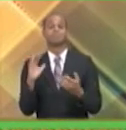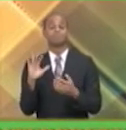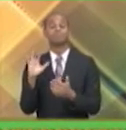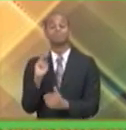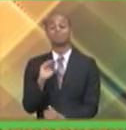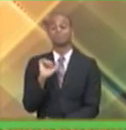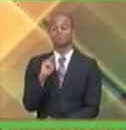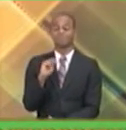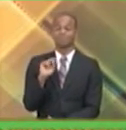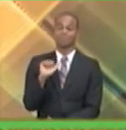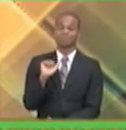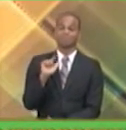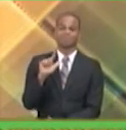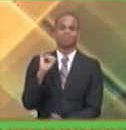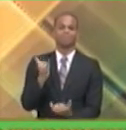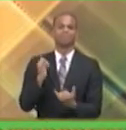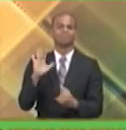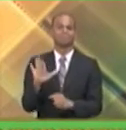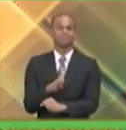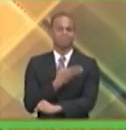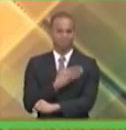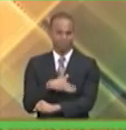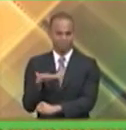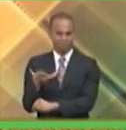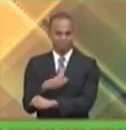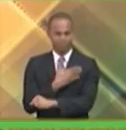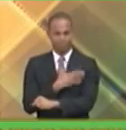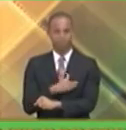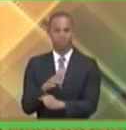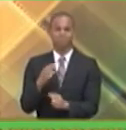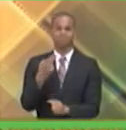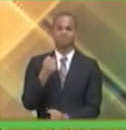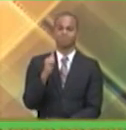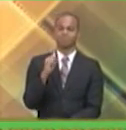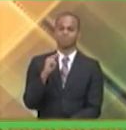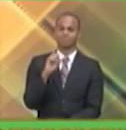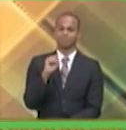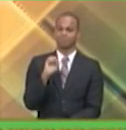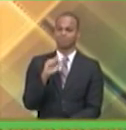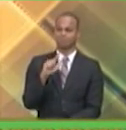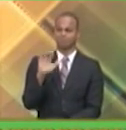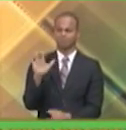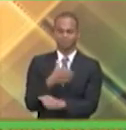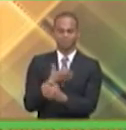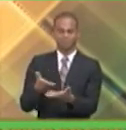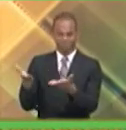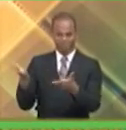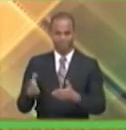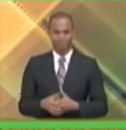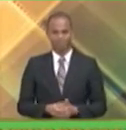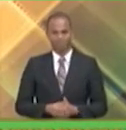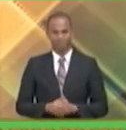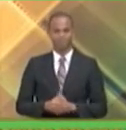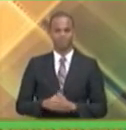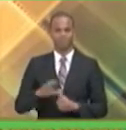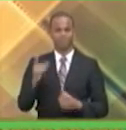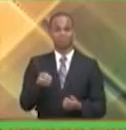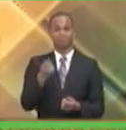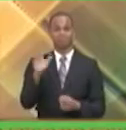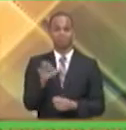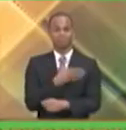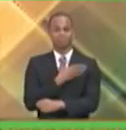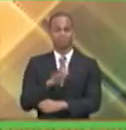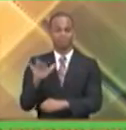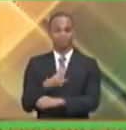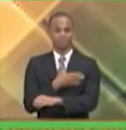Manuel, ¿verdad?, que nos va a regalar una canción. Hansel, sí, ¿introduce tú a Manuel? Sí, así es. Él va a cantar una canción